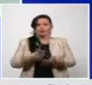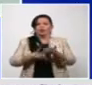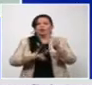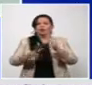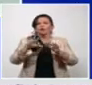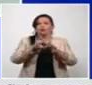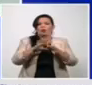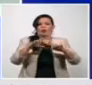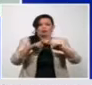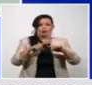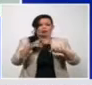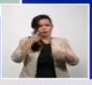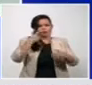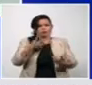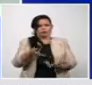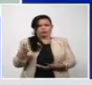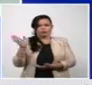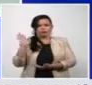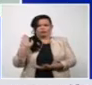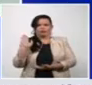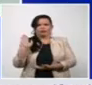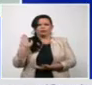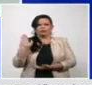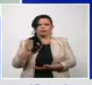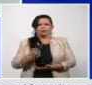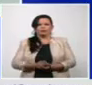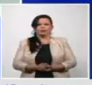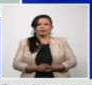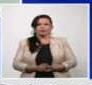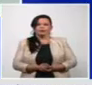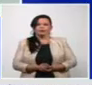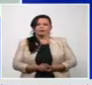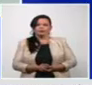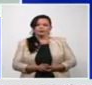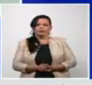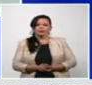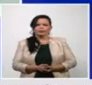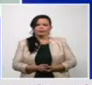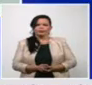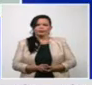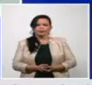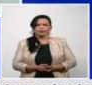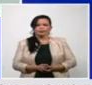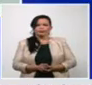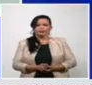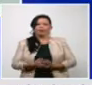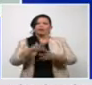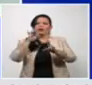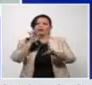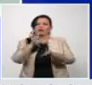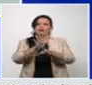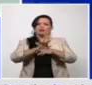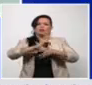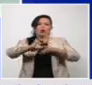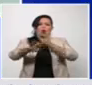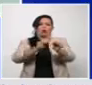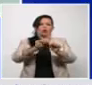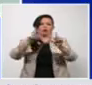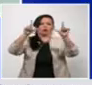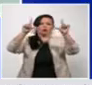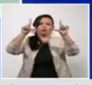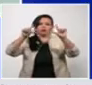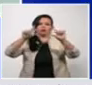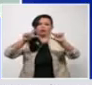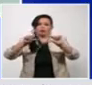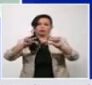curva que ya hace 2 o 3 días viene bajando, todavía elevado el